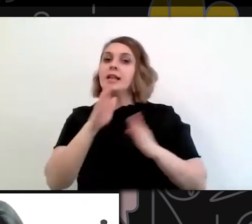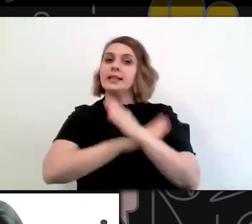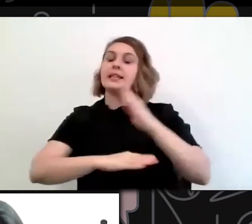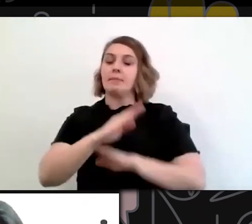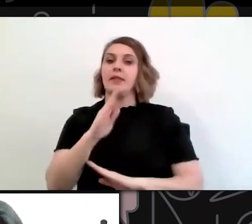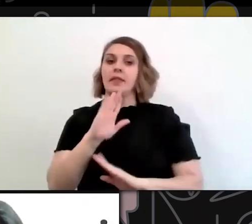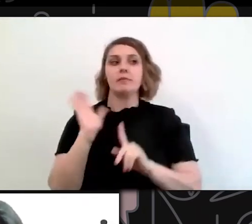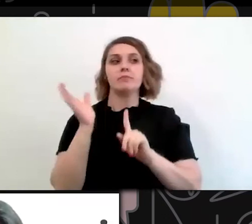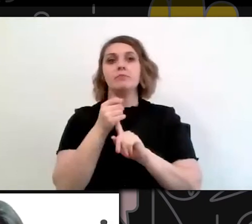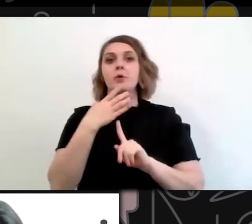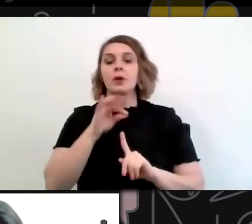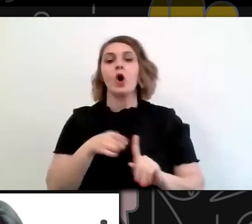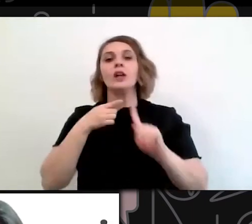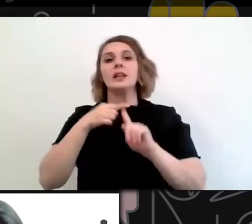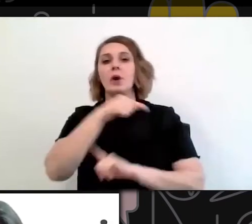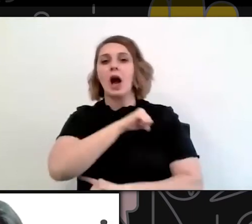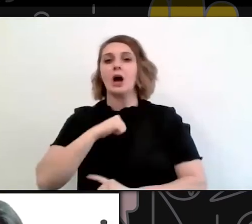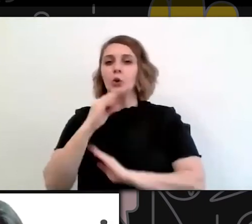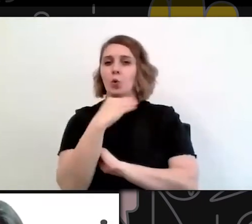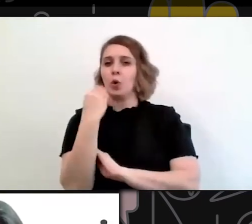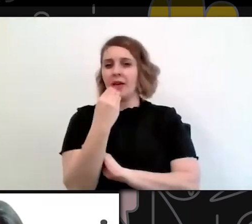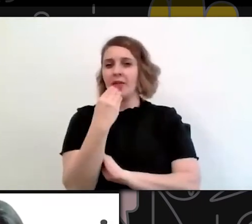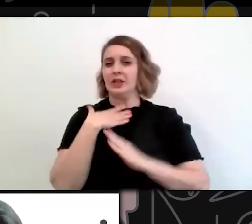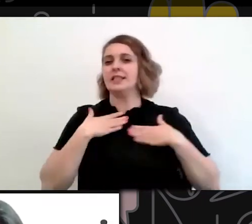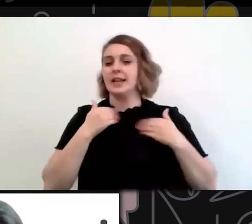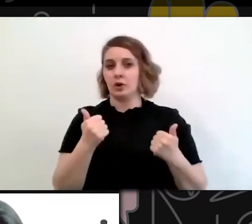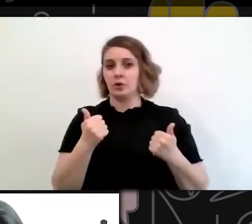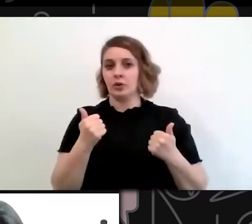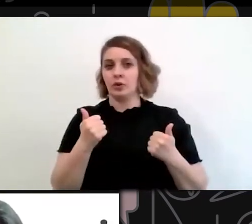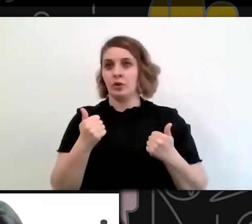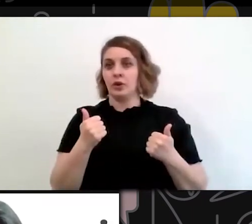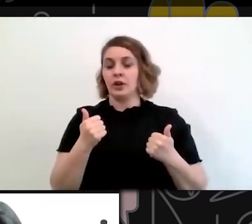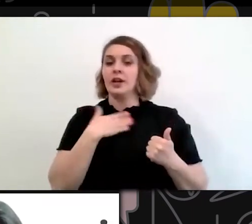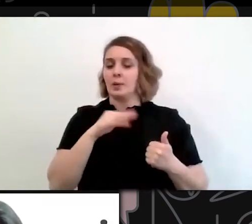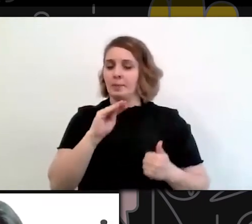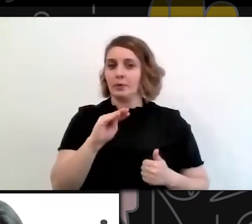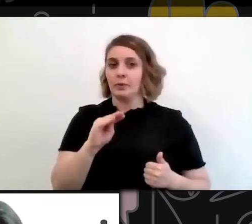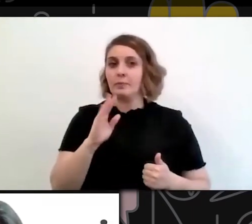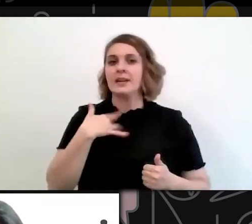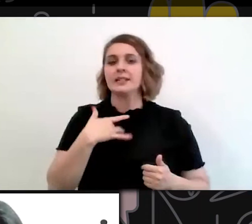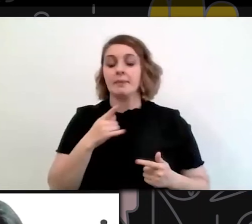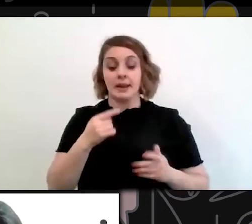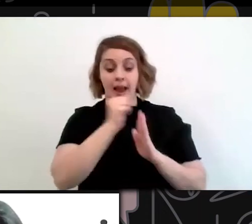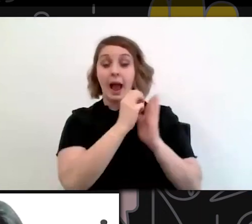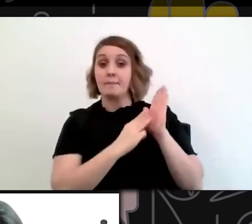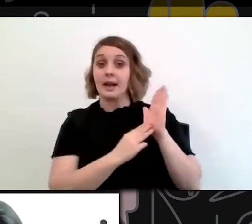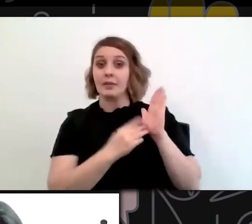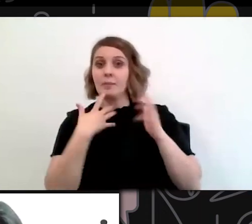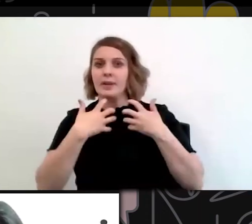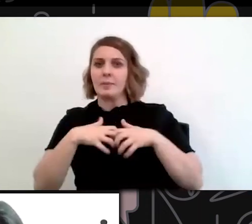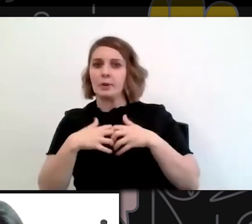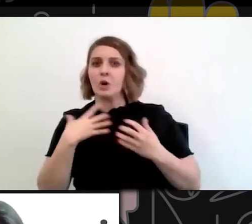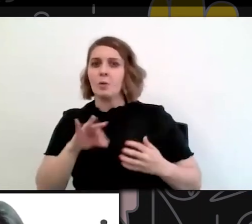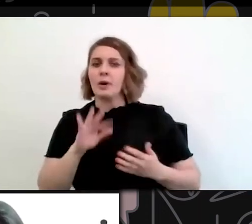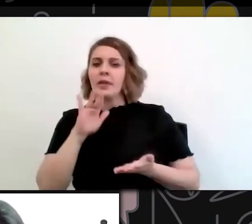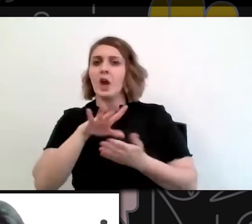para el autocuidado de la salud. Y aquí quiero enlazar si estas aplicaciones o estos dispositivos los podemos